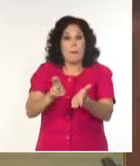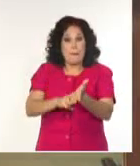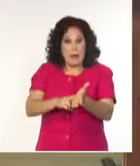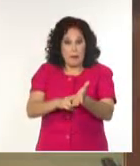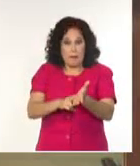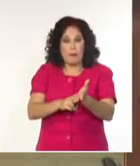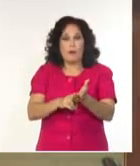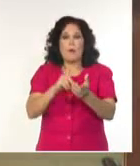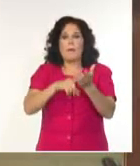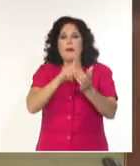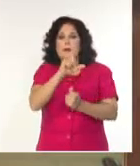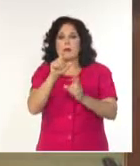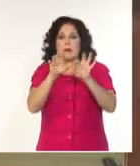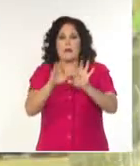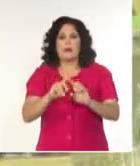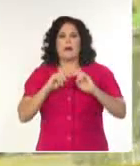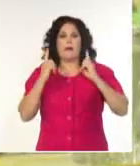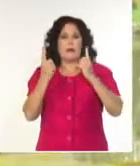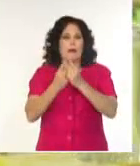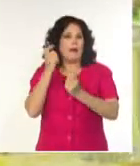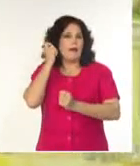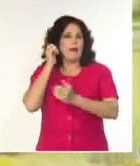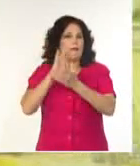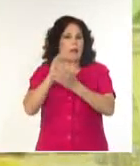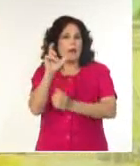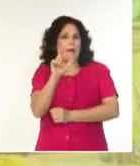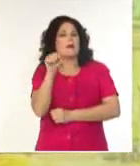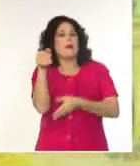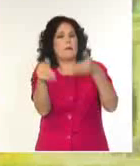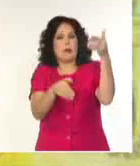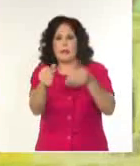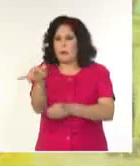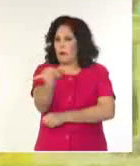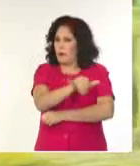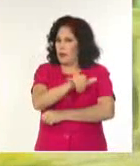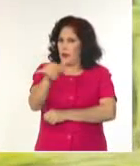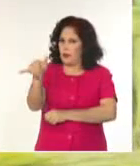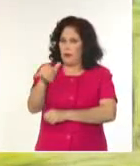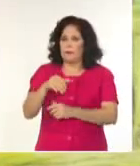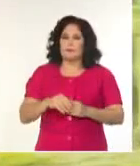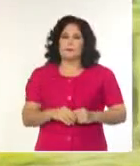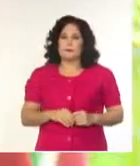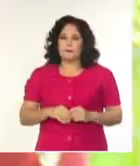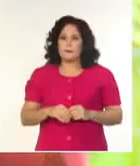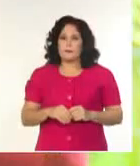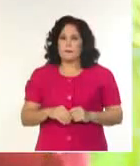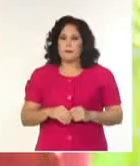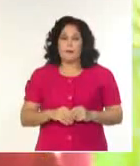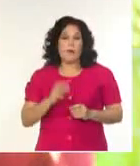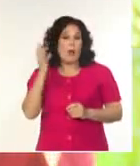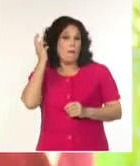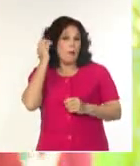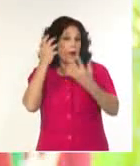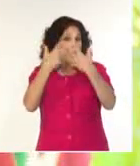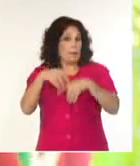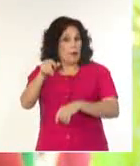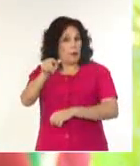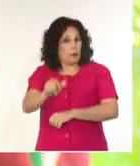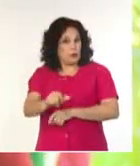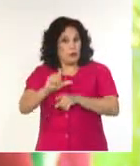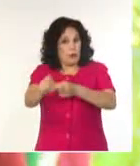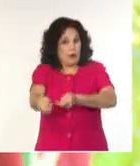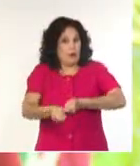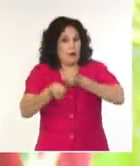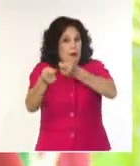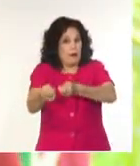Político del Partido y Secretaria General de la Federación de Mujeres Cubanas, Teresa Amareye Bogué. Mujeres productoras debatieron acerca